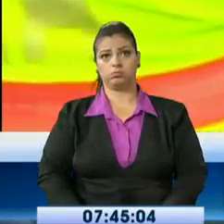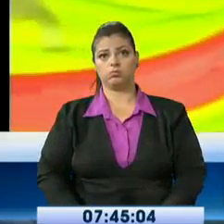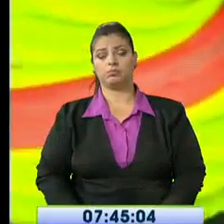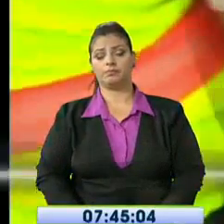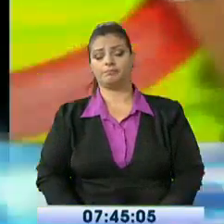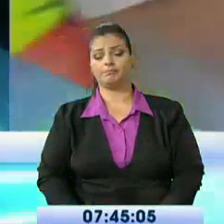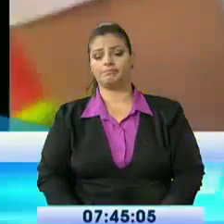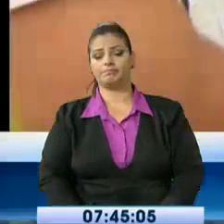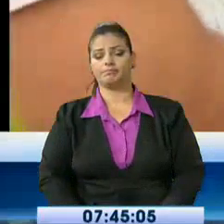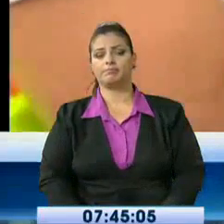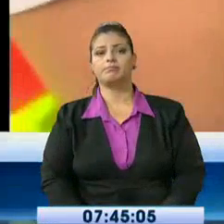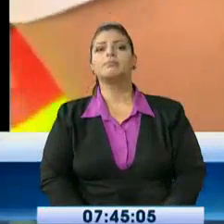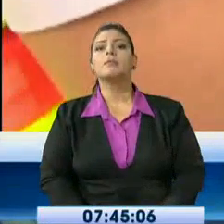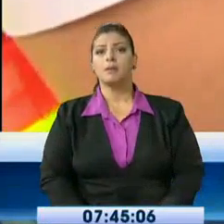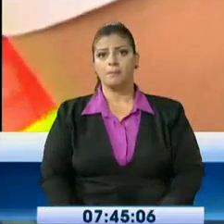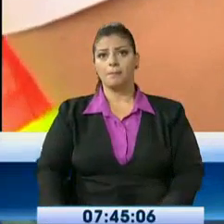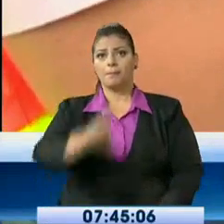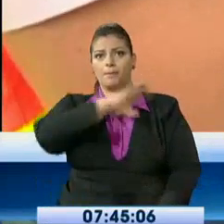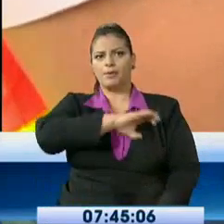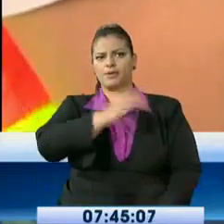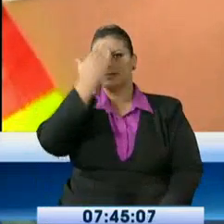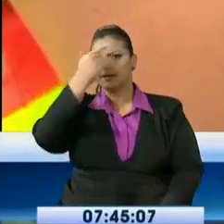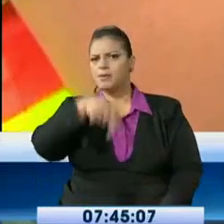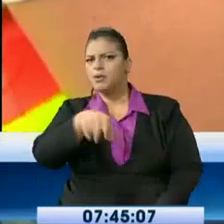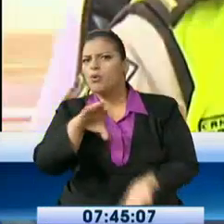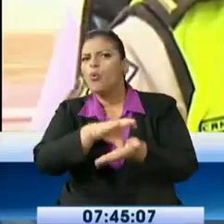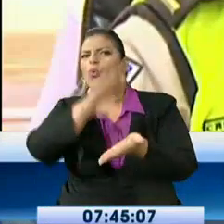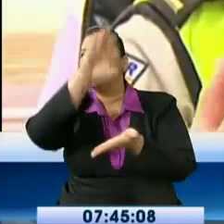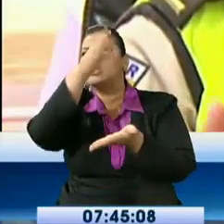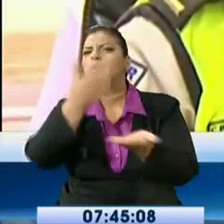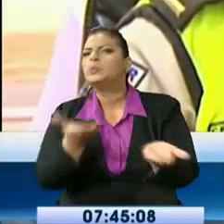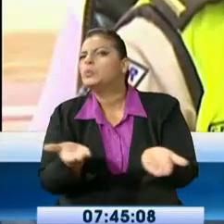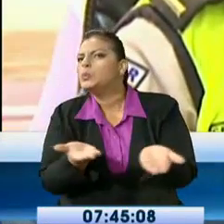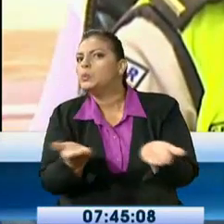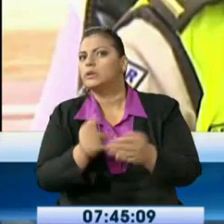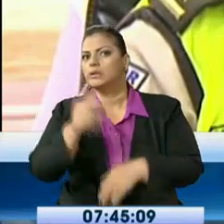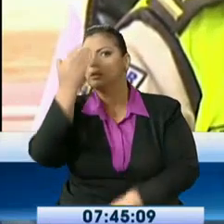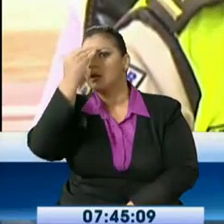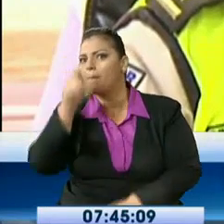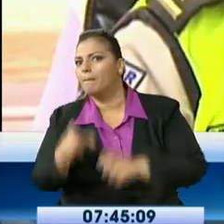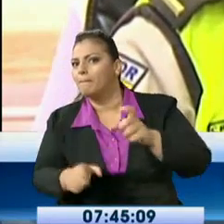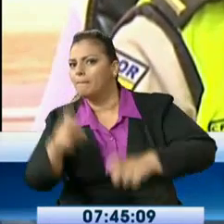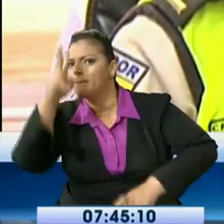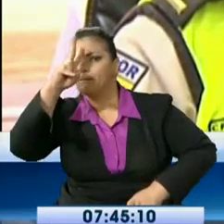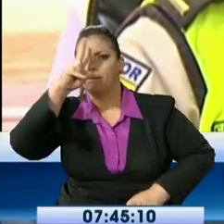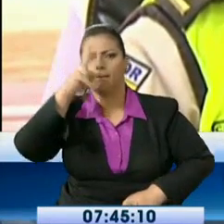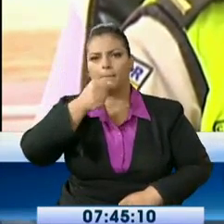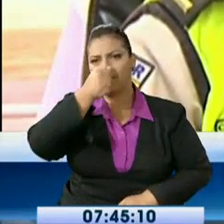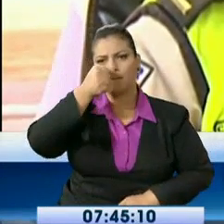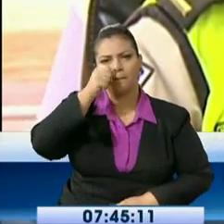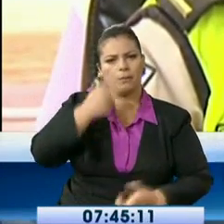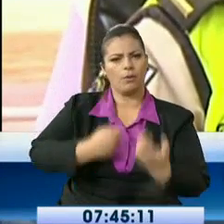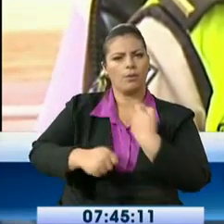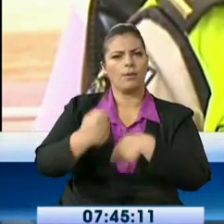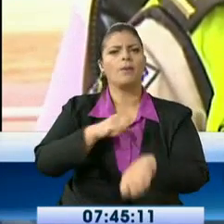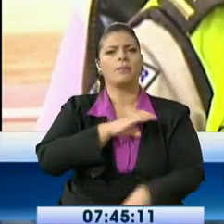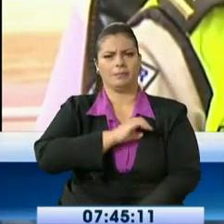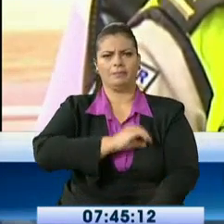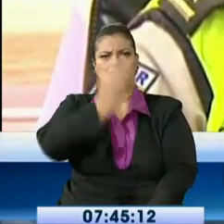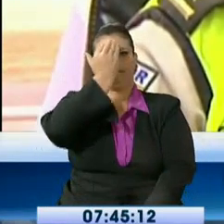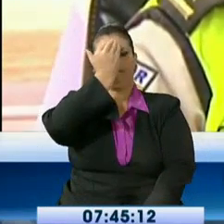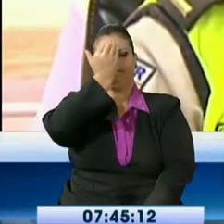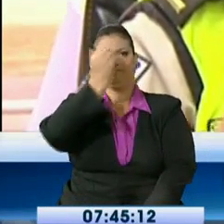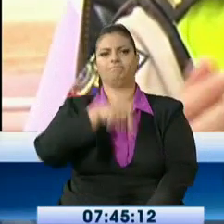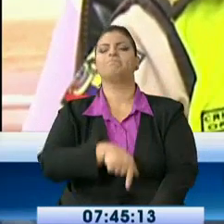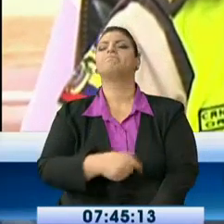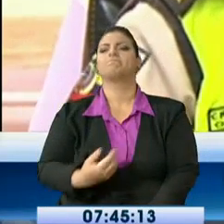donde existen antecedentes de microtráfico o delincuencia. Que para el efecto se hace un diagnóstico en qué, a qué lugares debemos